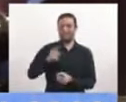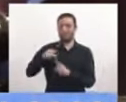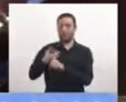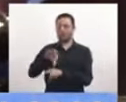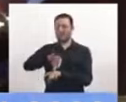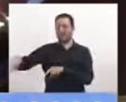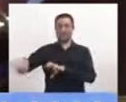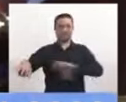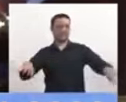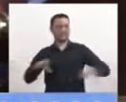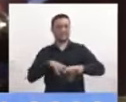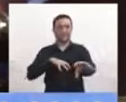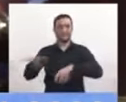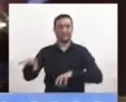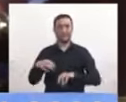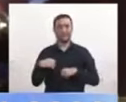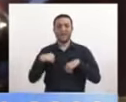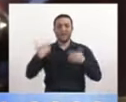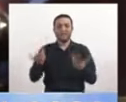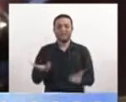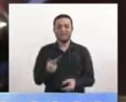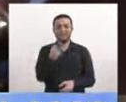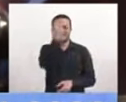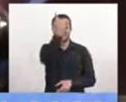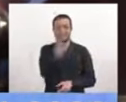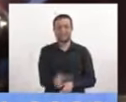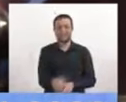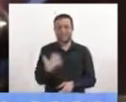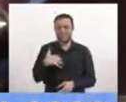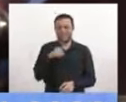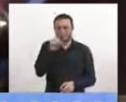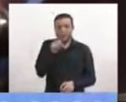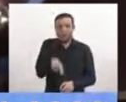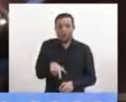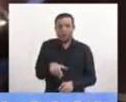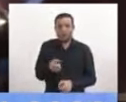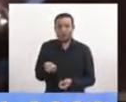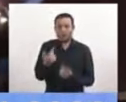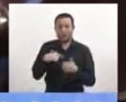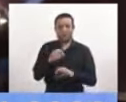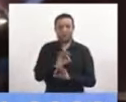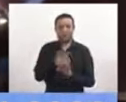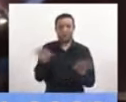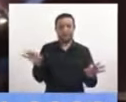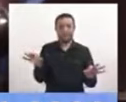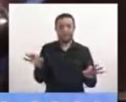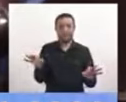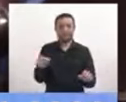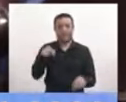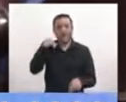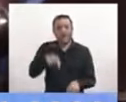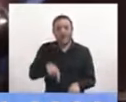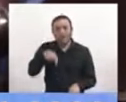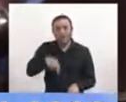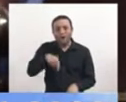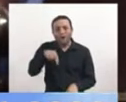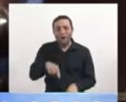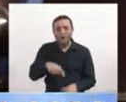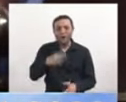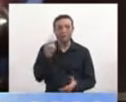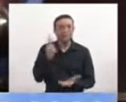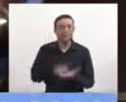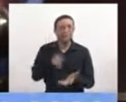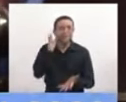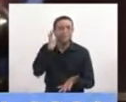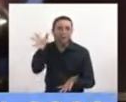más impuestos, pero hay menos bienes y servicios. Nosotros hoy tenemos el mismo PBI por habitante que en el año 73,